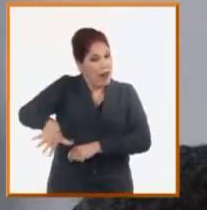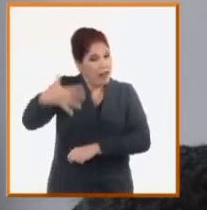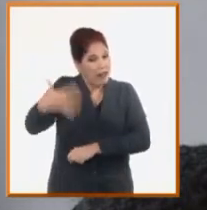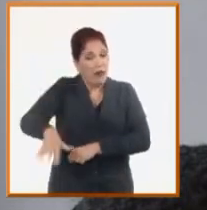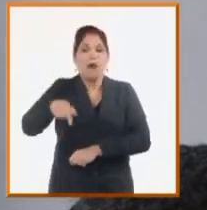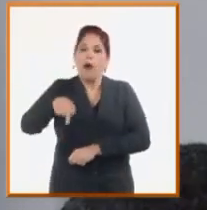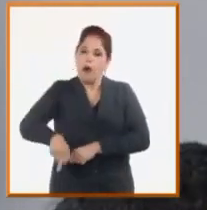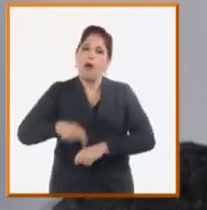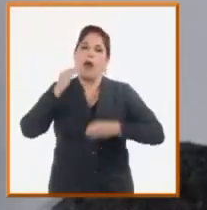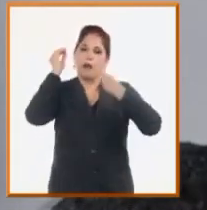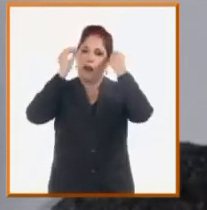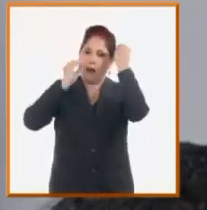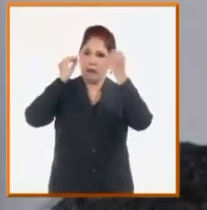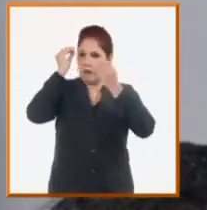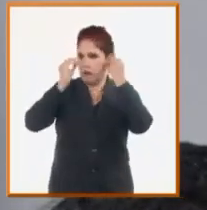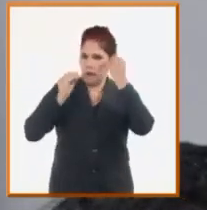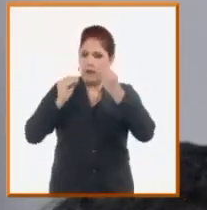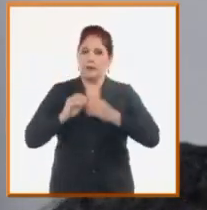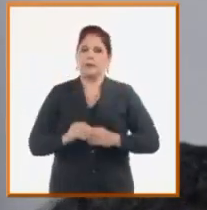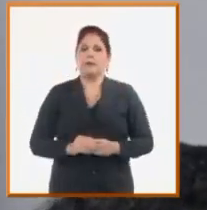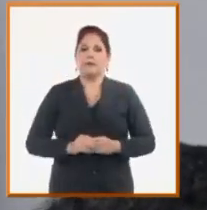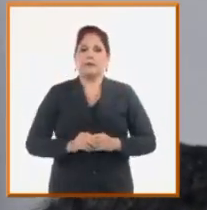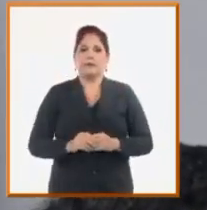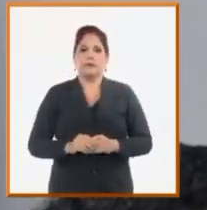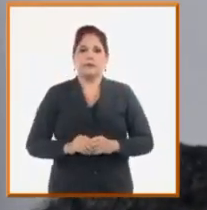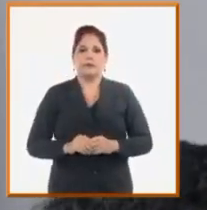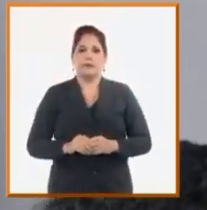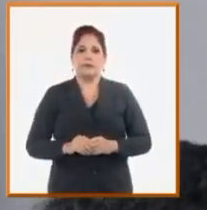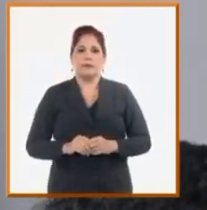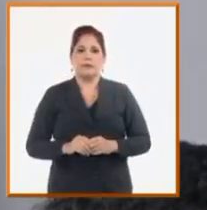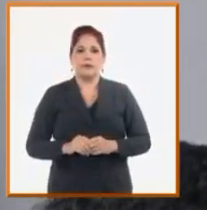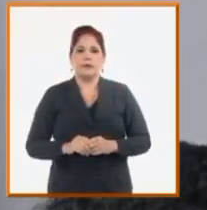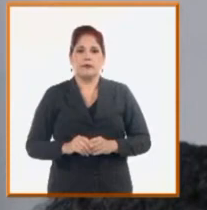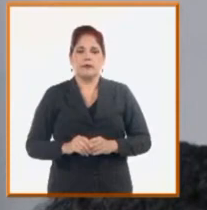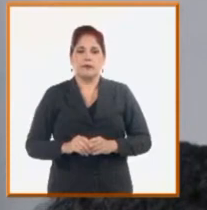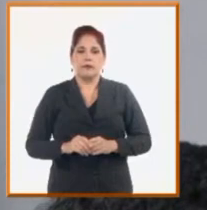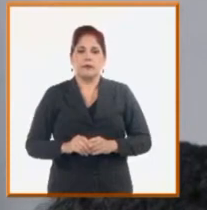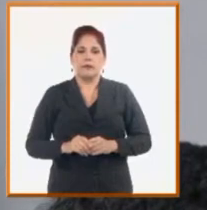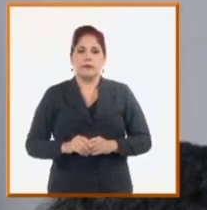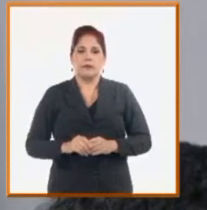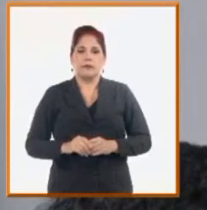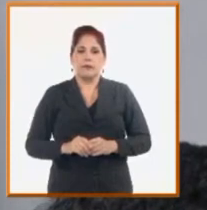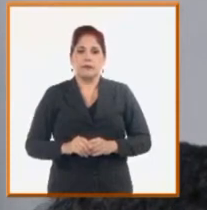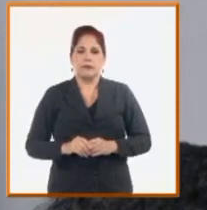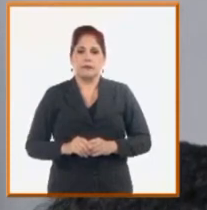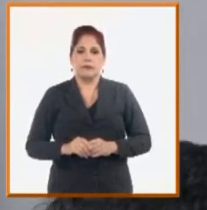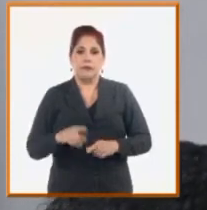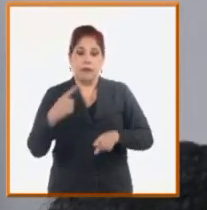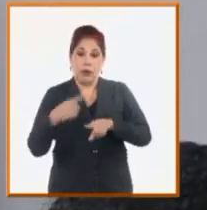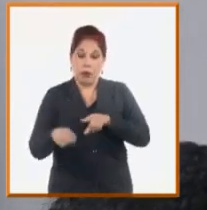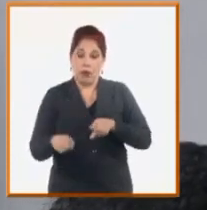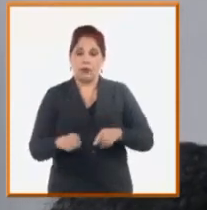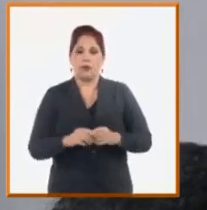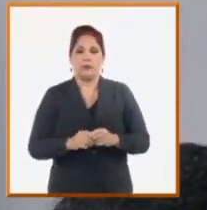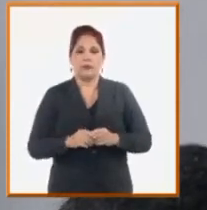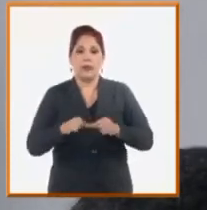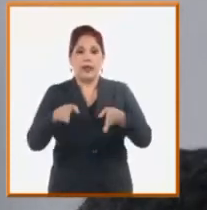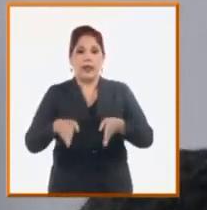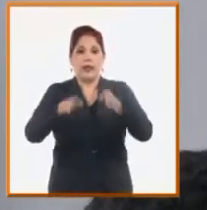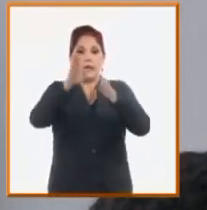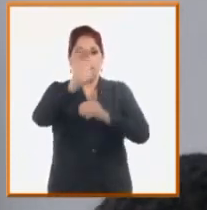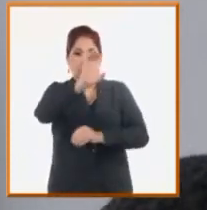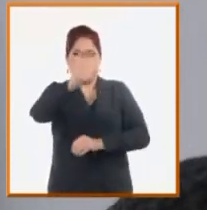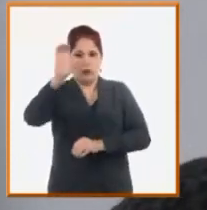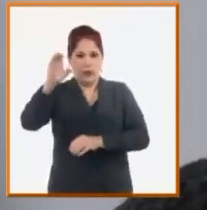estas actividades que realizan estos actores no estatales. Adelante. En el caso de la institucionalidad, lo que se